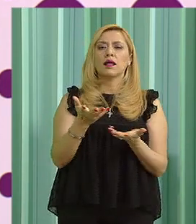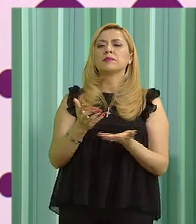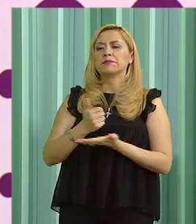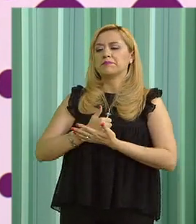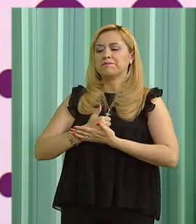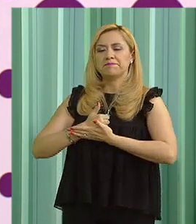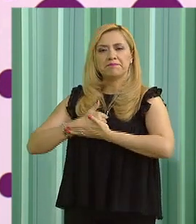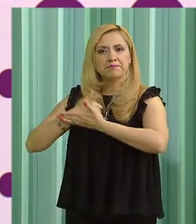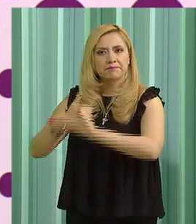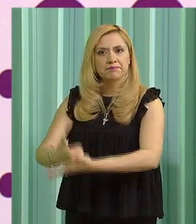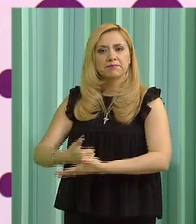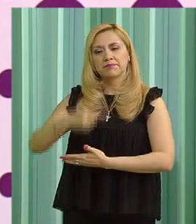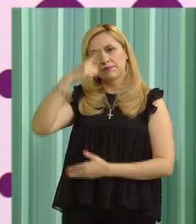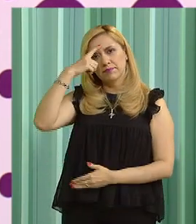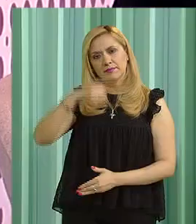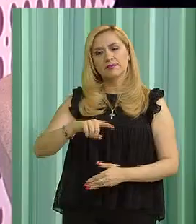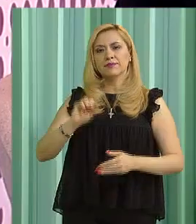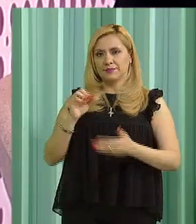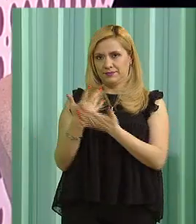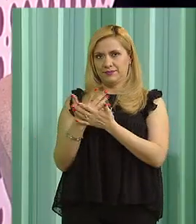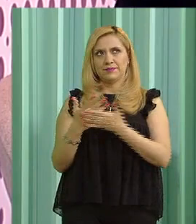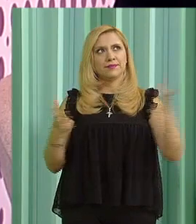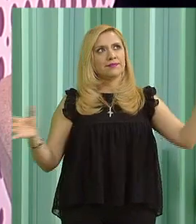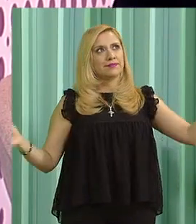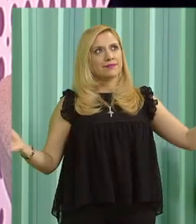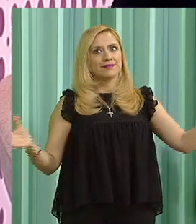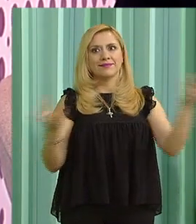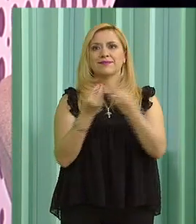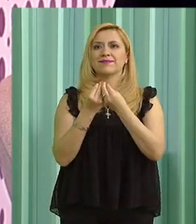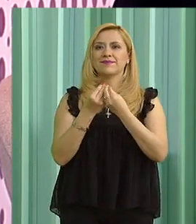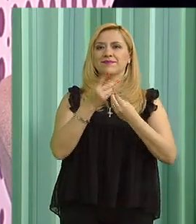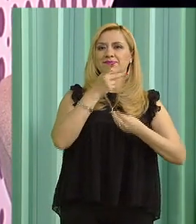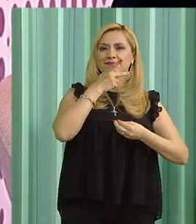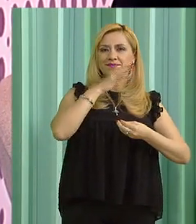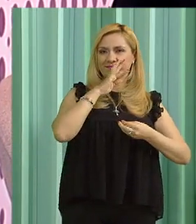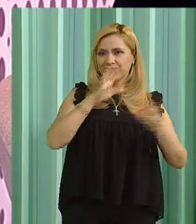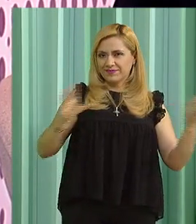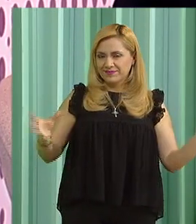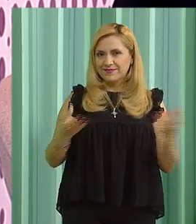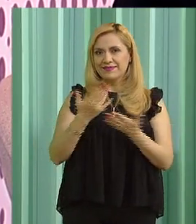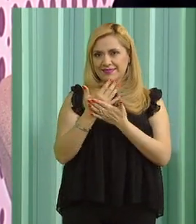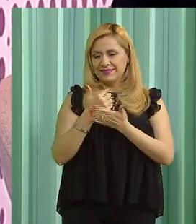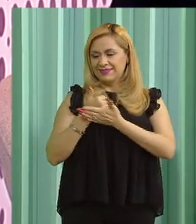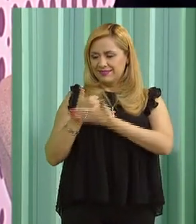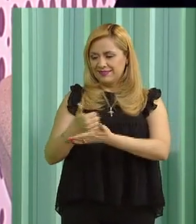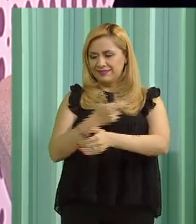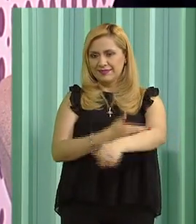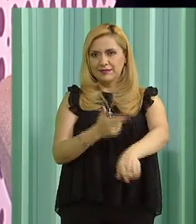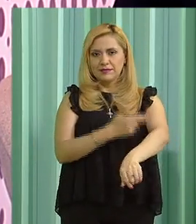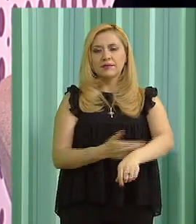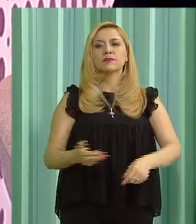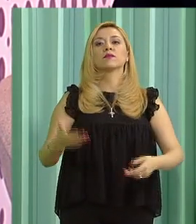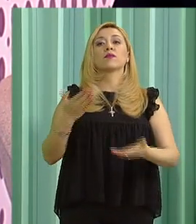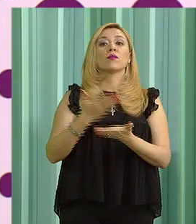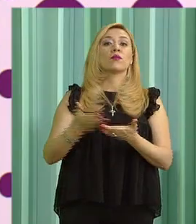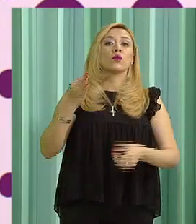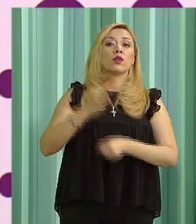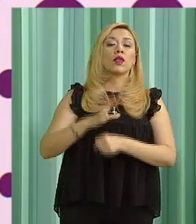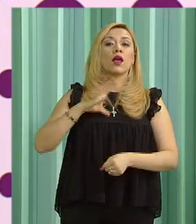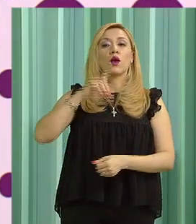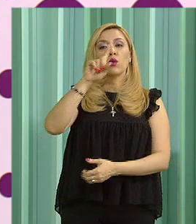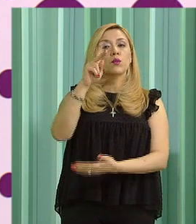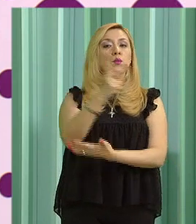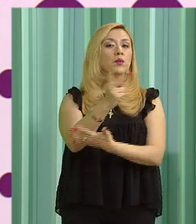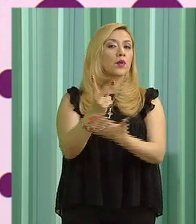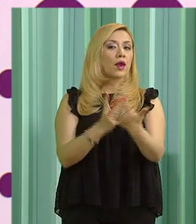que en algún momento puedan reintegrarse con sus familias ya como espacios seguros. Y actualmente estamos desarrollando un programa piloto